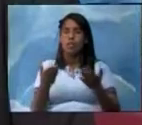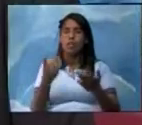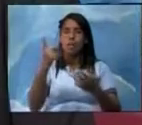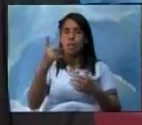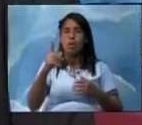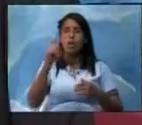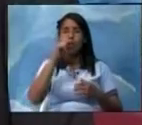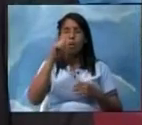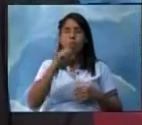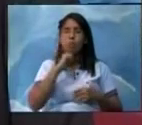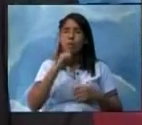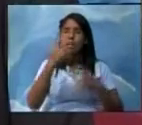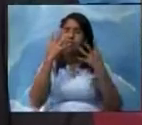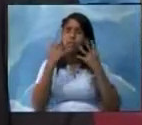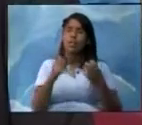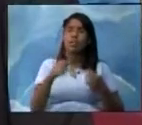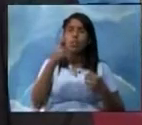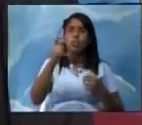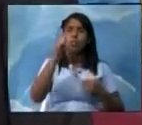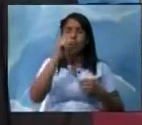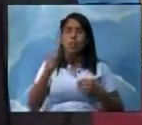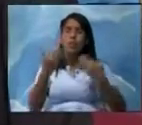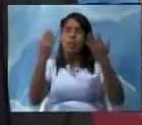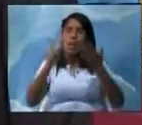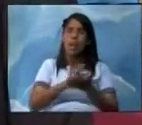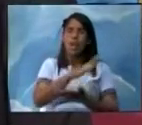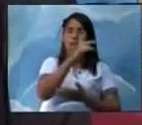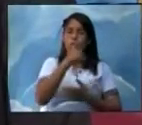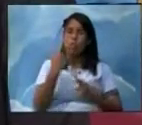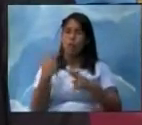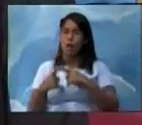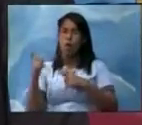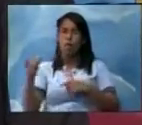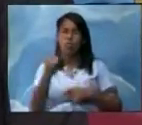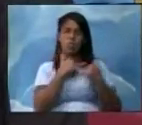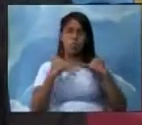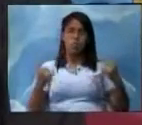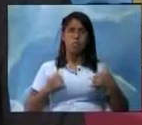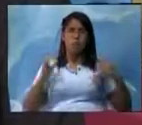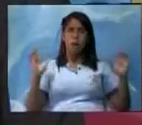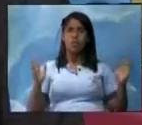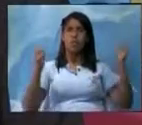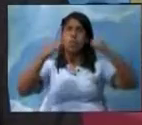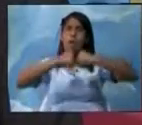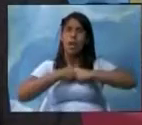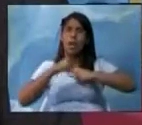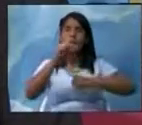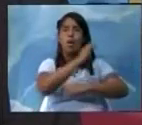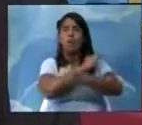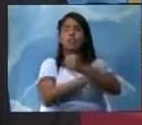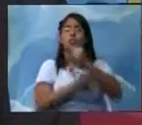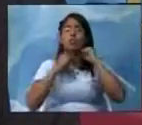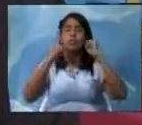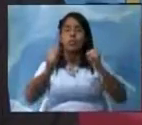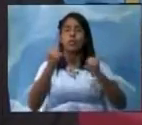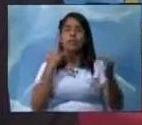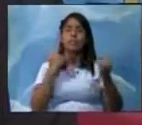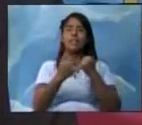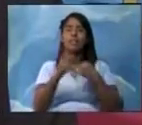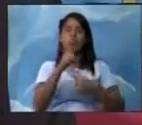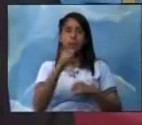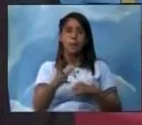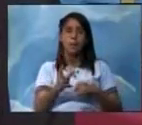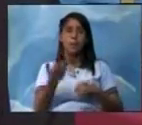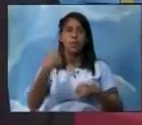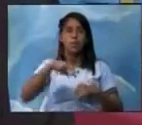a los hombres es triste cuando los hombres le dan la gloria a ellos mismos a su conducta y a su fuerza y terminan